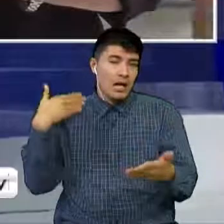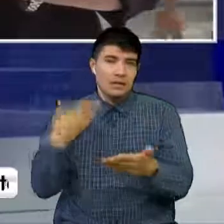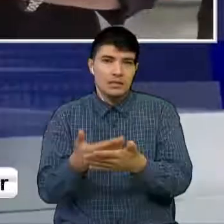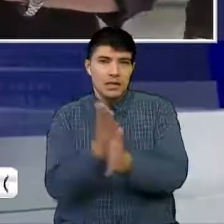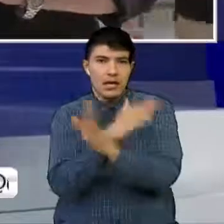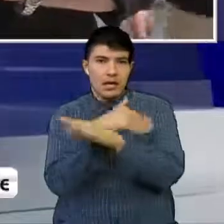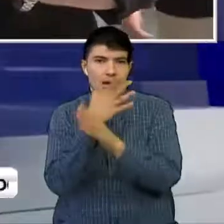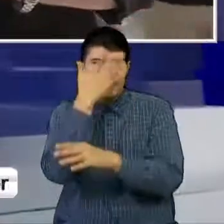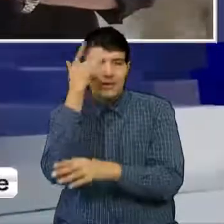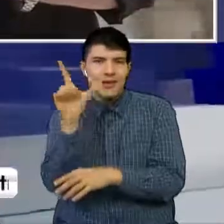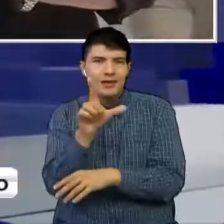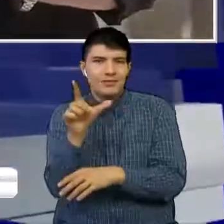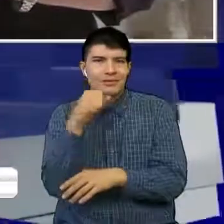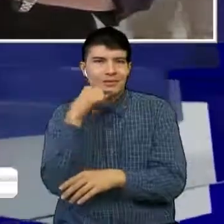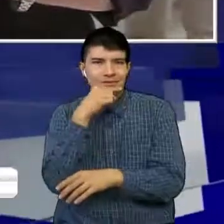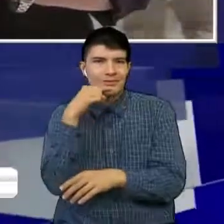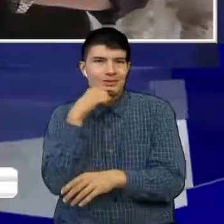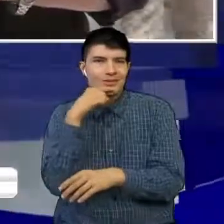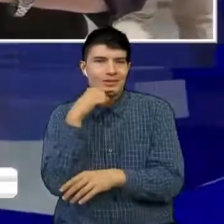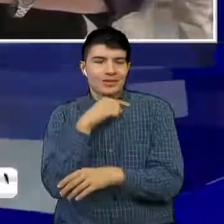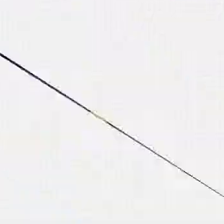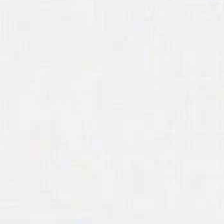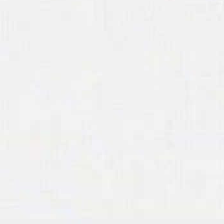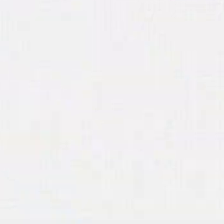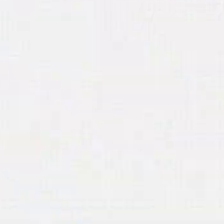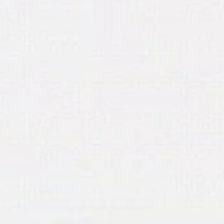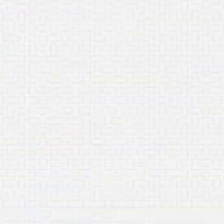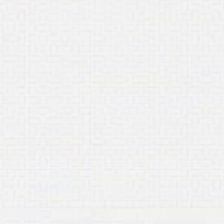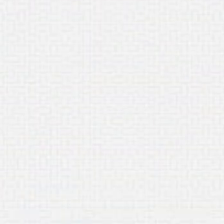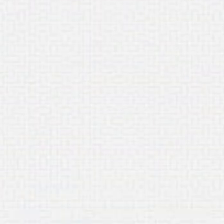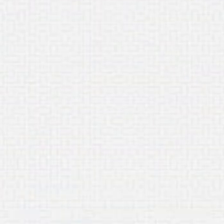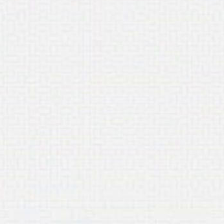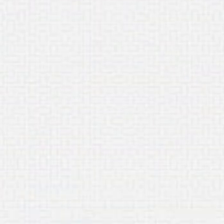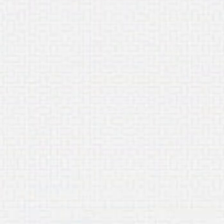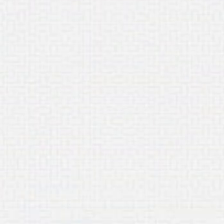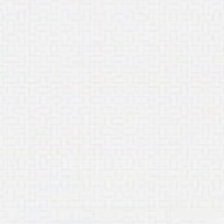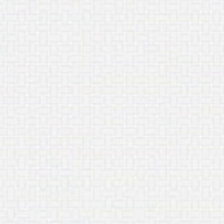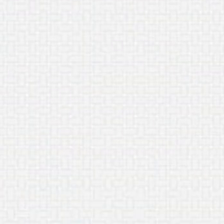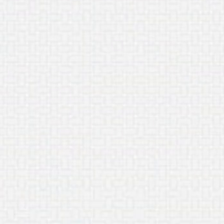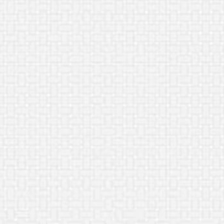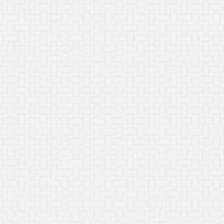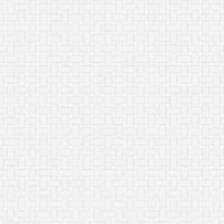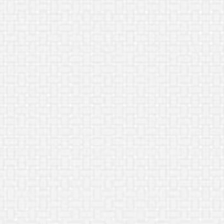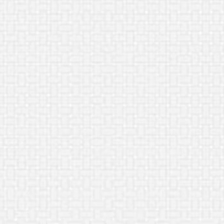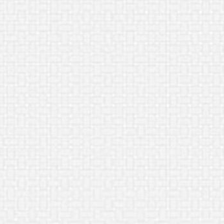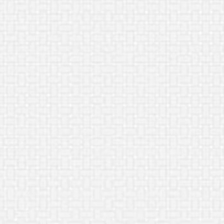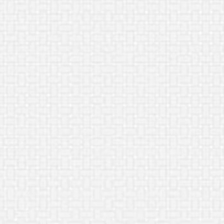lunes es festivo. Volvemos a estudio. Muy buenas tardes. Canaltro.com